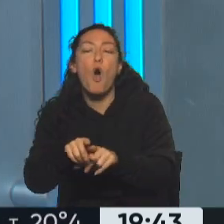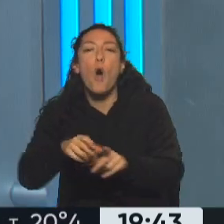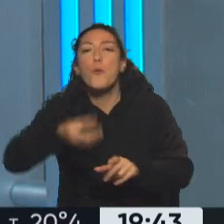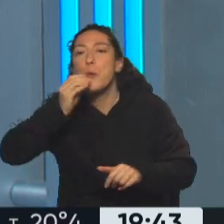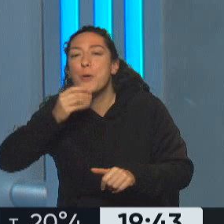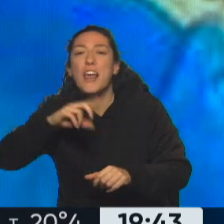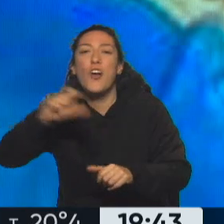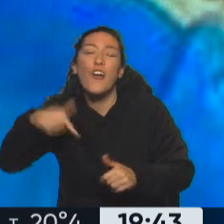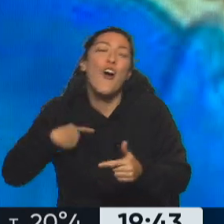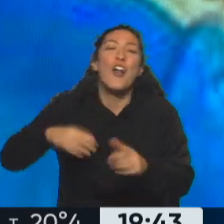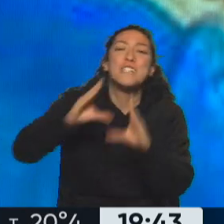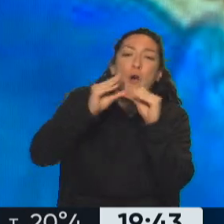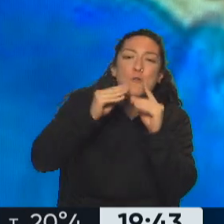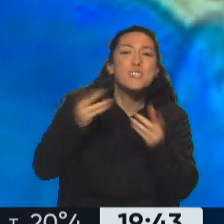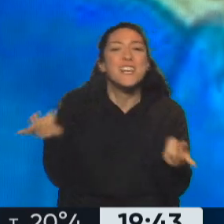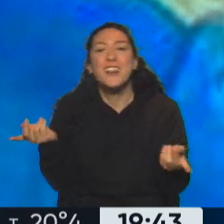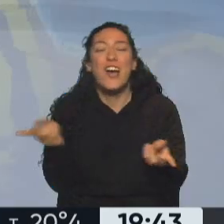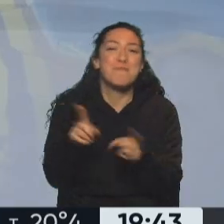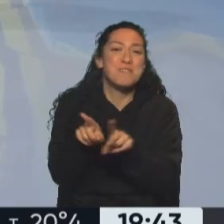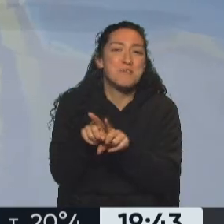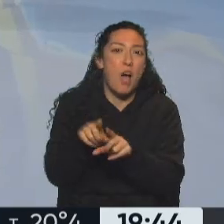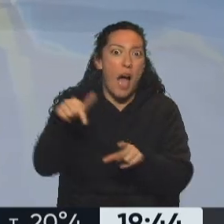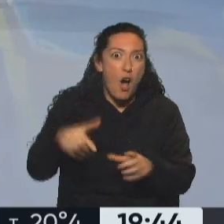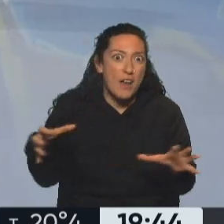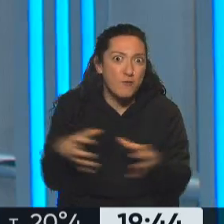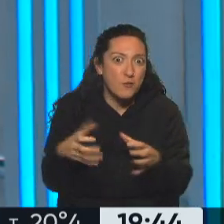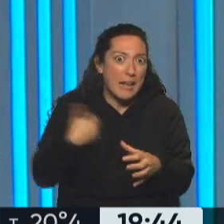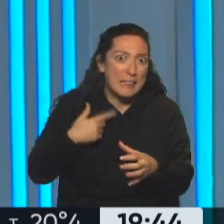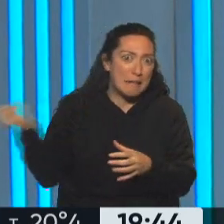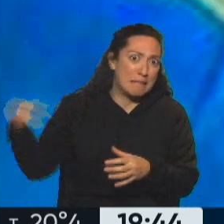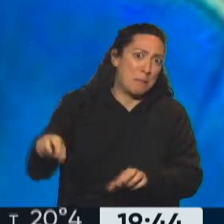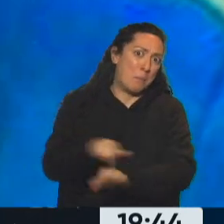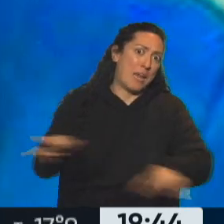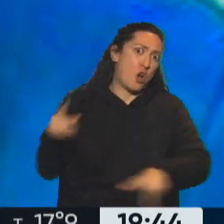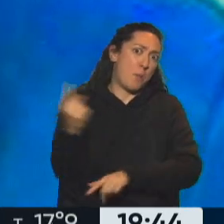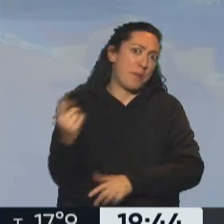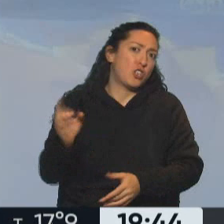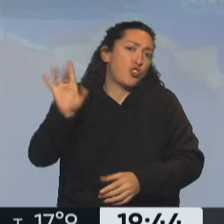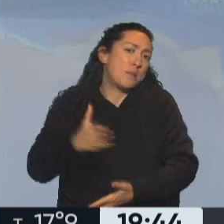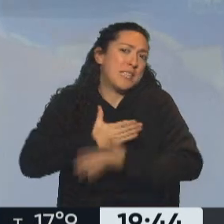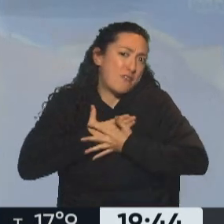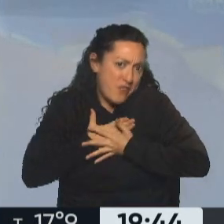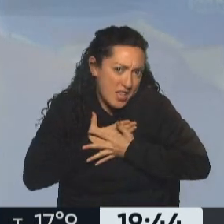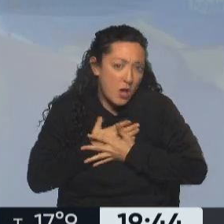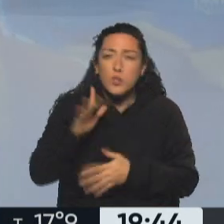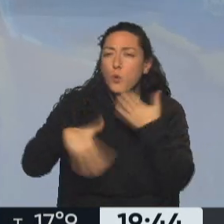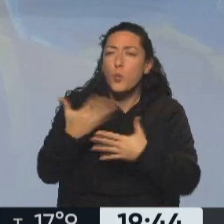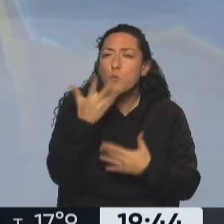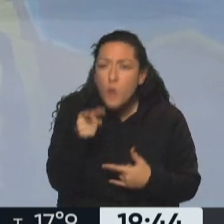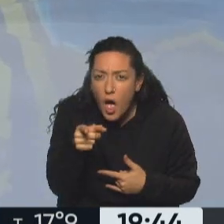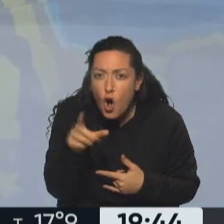hay otra. Bueno, está bien, es el peor momento para venir al fútbol argentino. Bueno, está bien, pero. O sea, vienen por afecto. ¿A vos te gusta cómo juega este muchacho? Sí, también